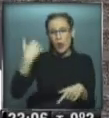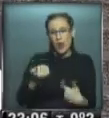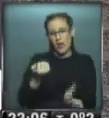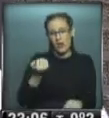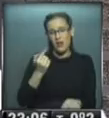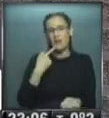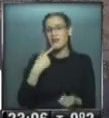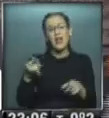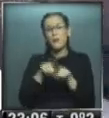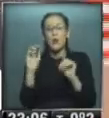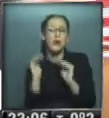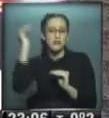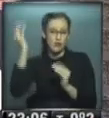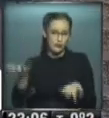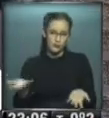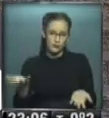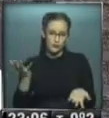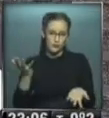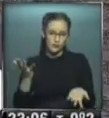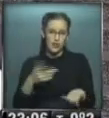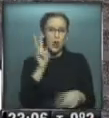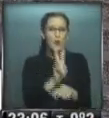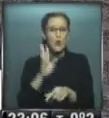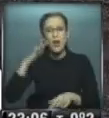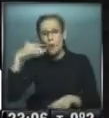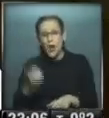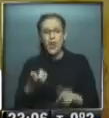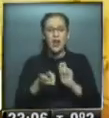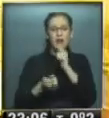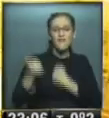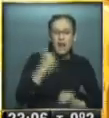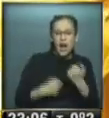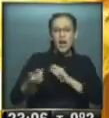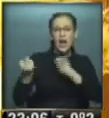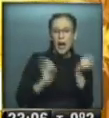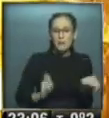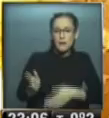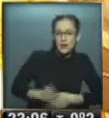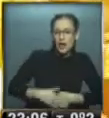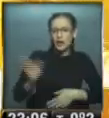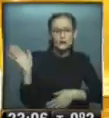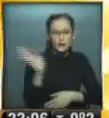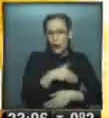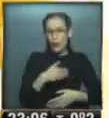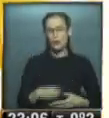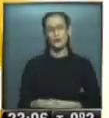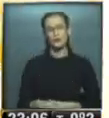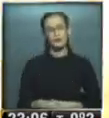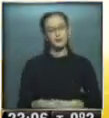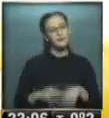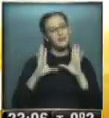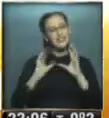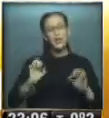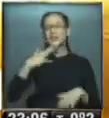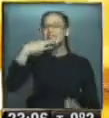el más grande, es el que cuida a la abuela, la cambia, la baña. El secretario de Seguridad, Sergio Berni,